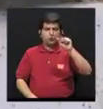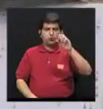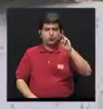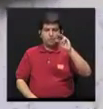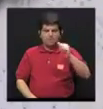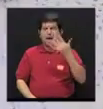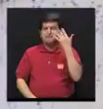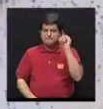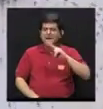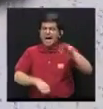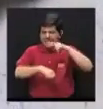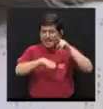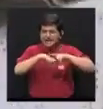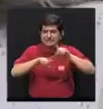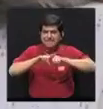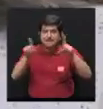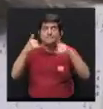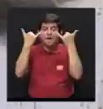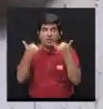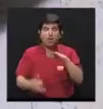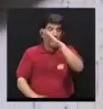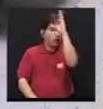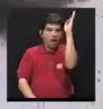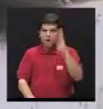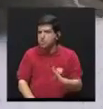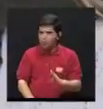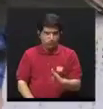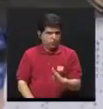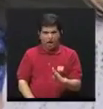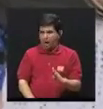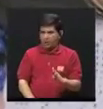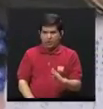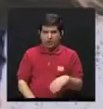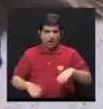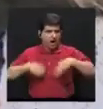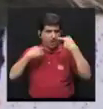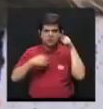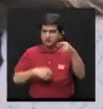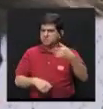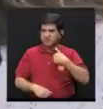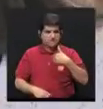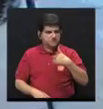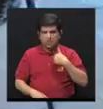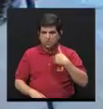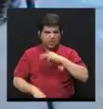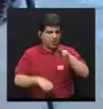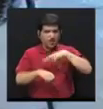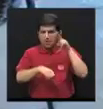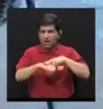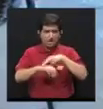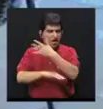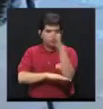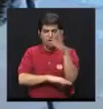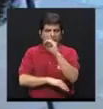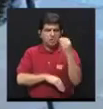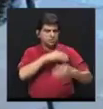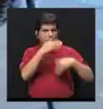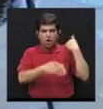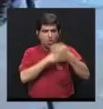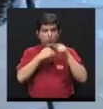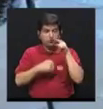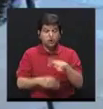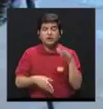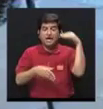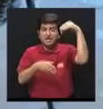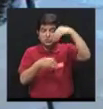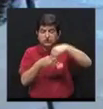que ahora sí que jamás, nunca, ni siquiera existían en la naturaleza y en la evolución, y esto se le introduce a seres